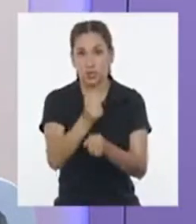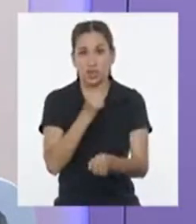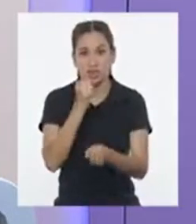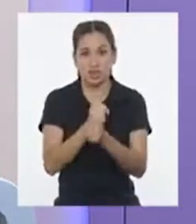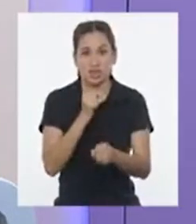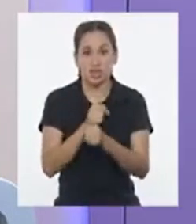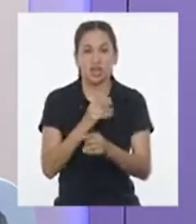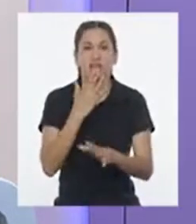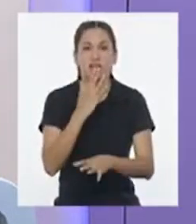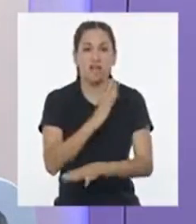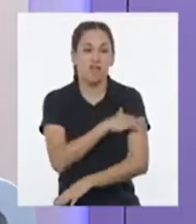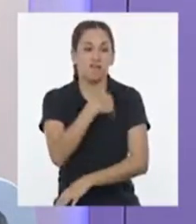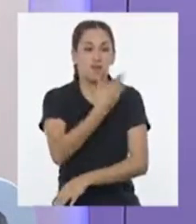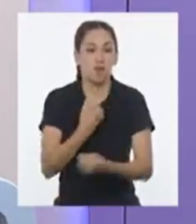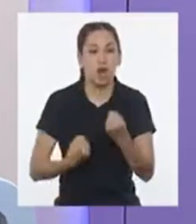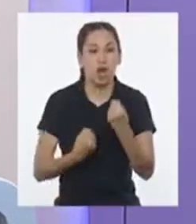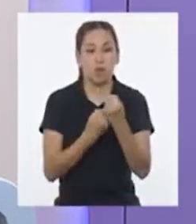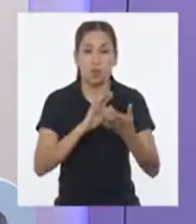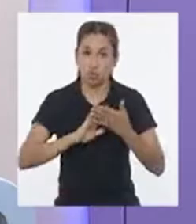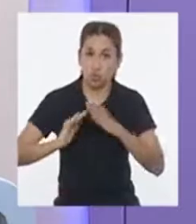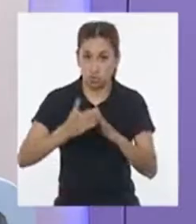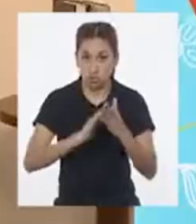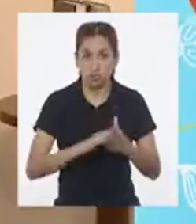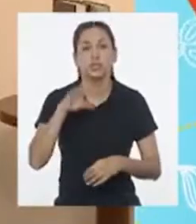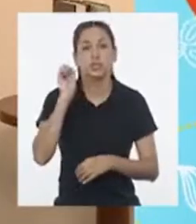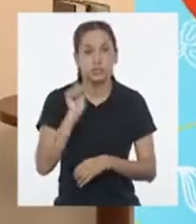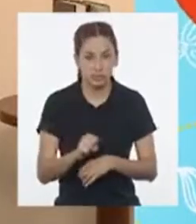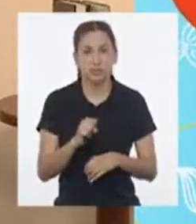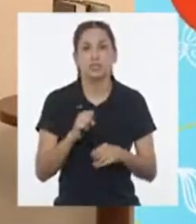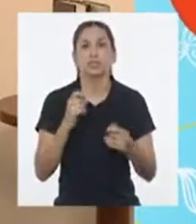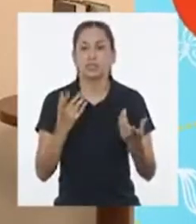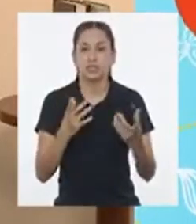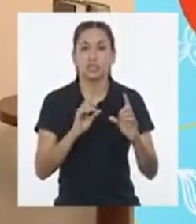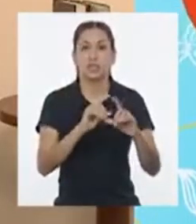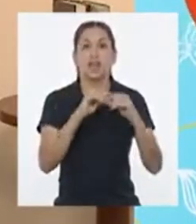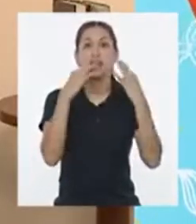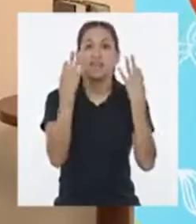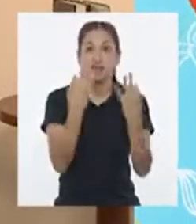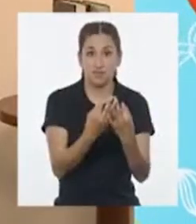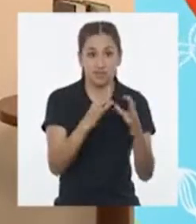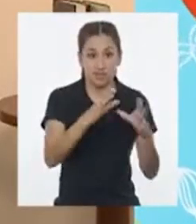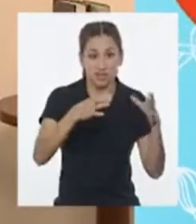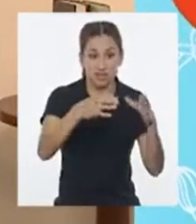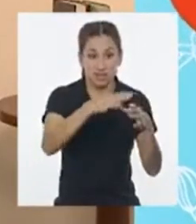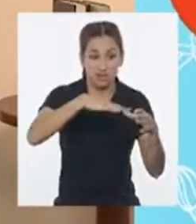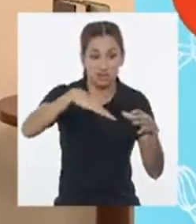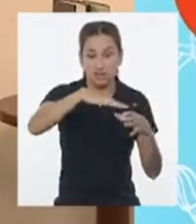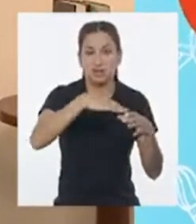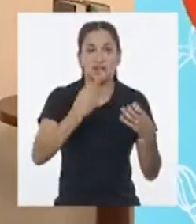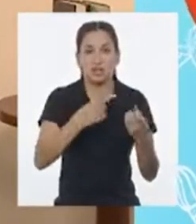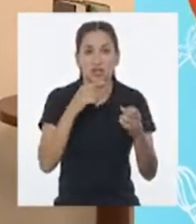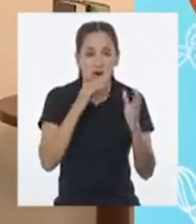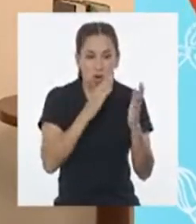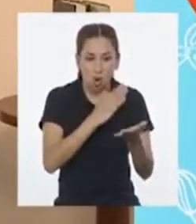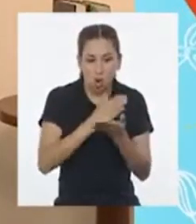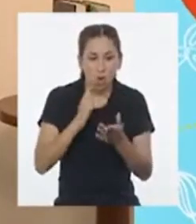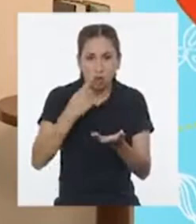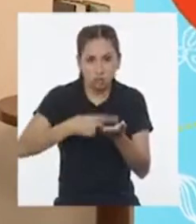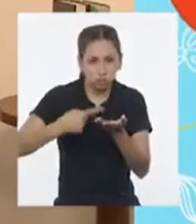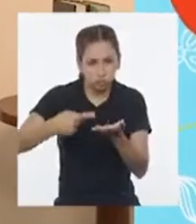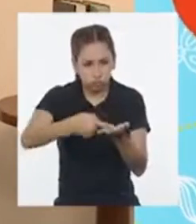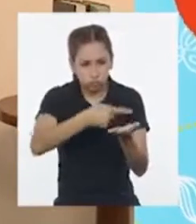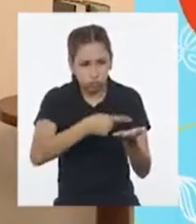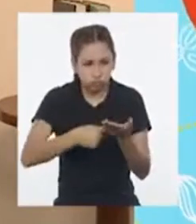trabajos a favor de la comunidad. Claro, los miembros del Ayllu se organizaban de